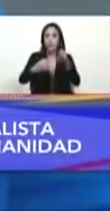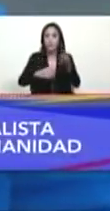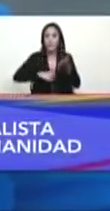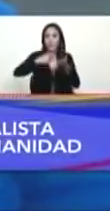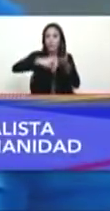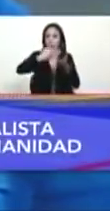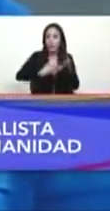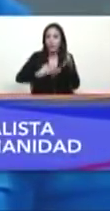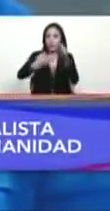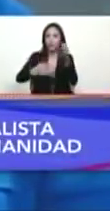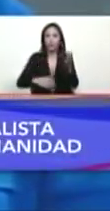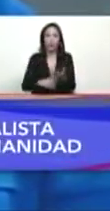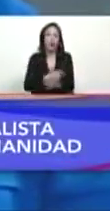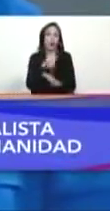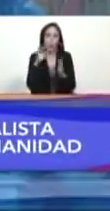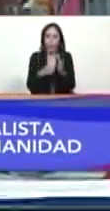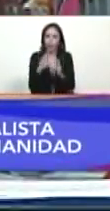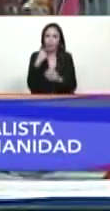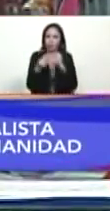lo que hago en todo diciembre,